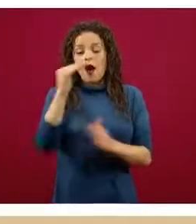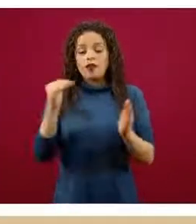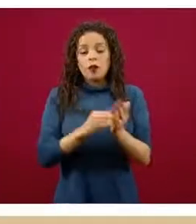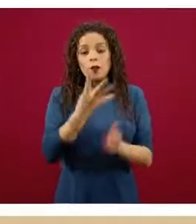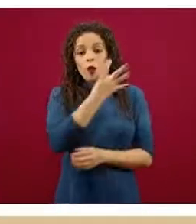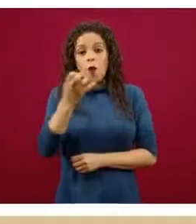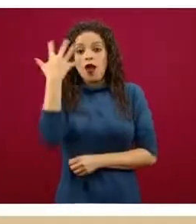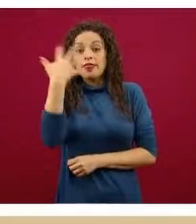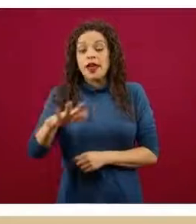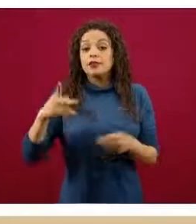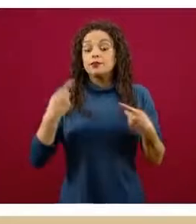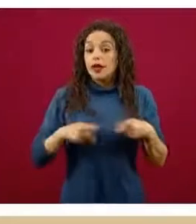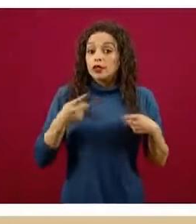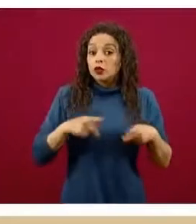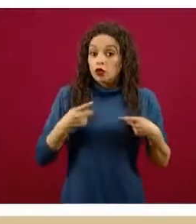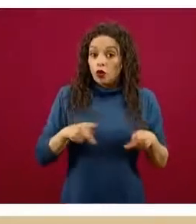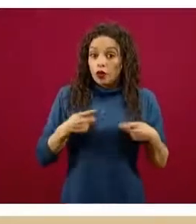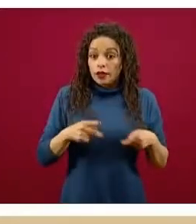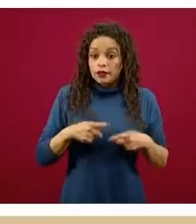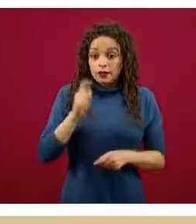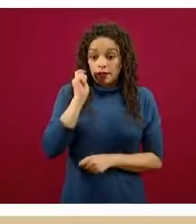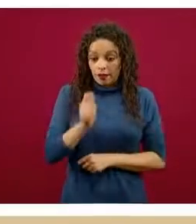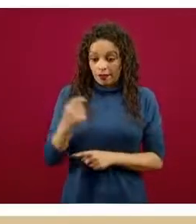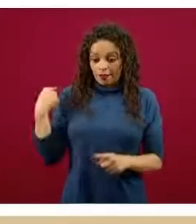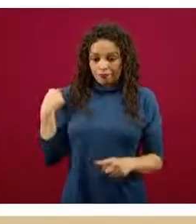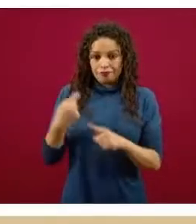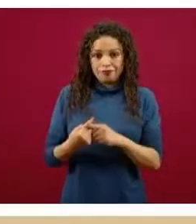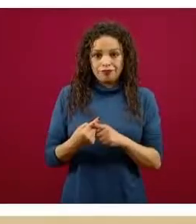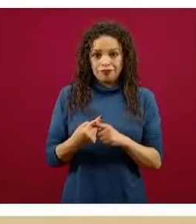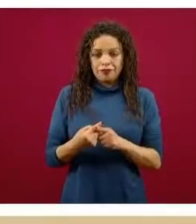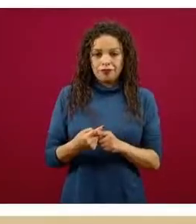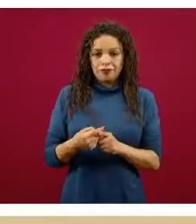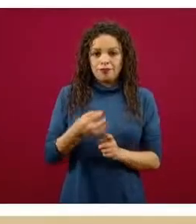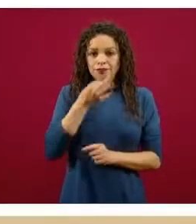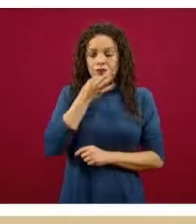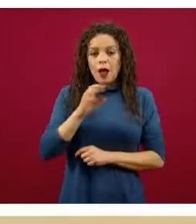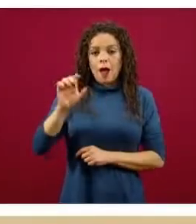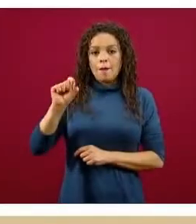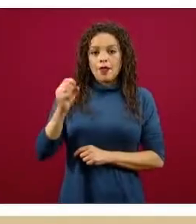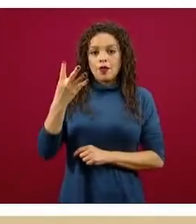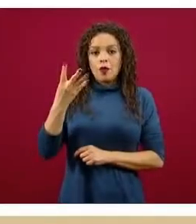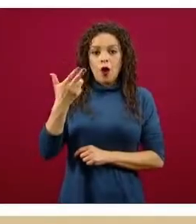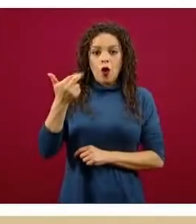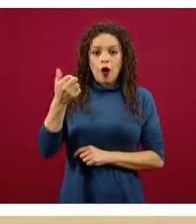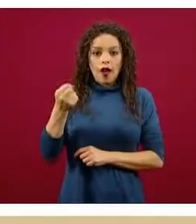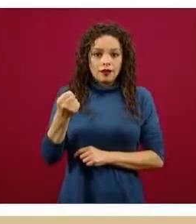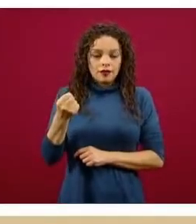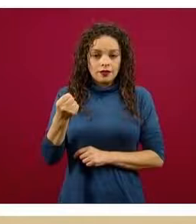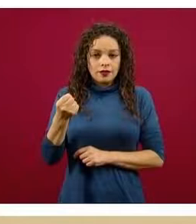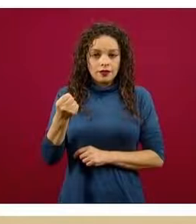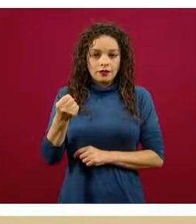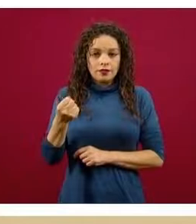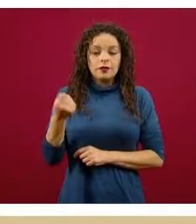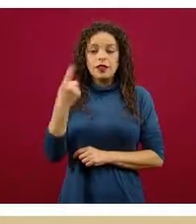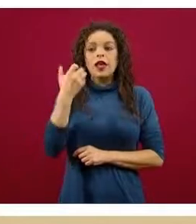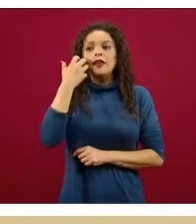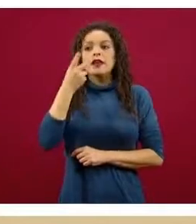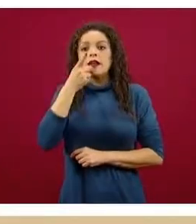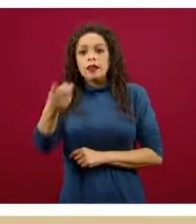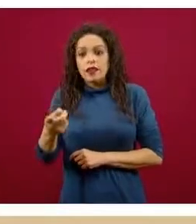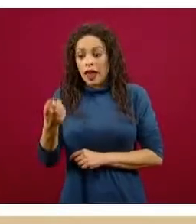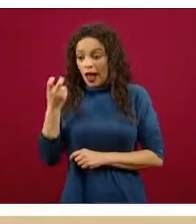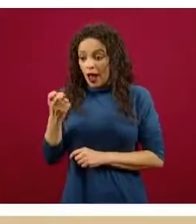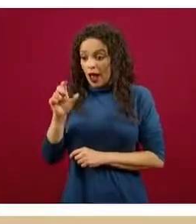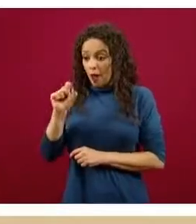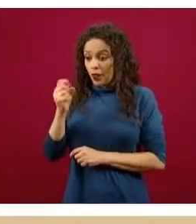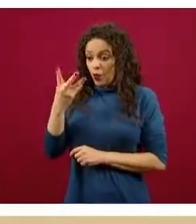4,410 personas en las últimas 24 horas, lo que recordemos que no significa que hayan enfermado en las últimas 24